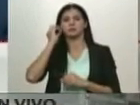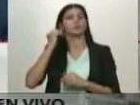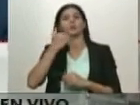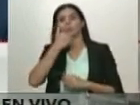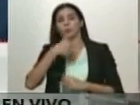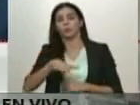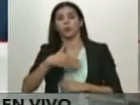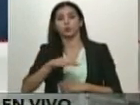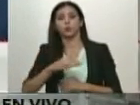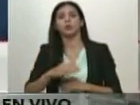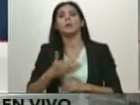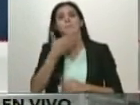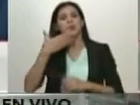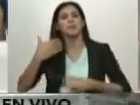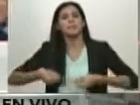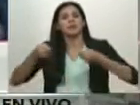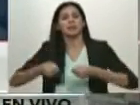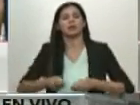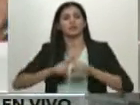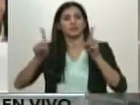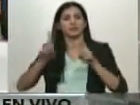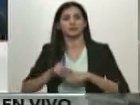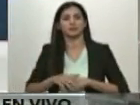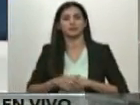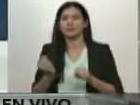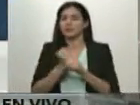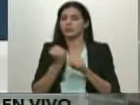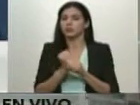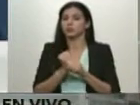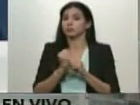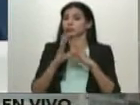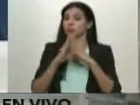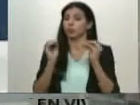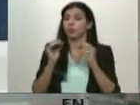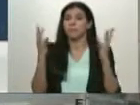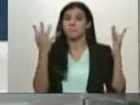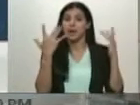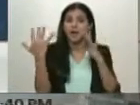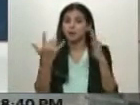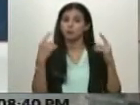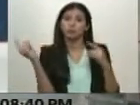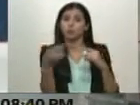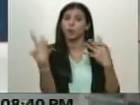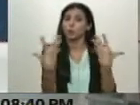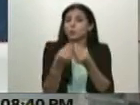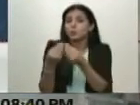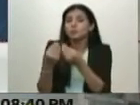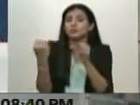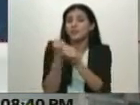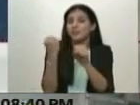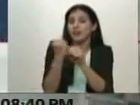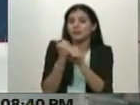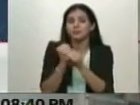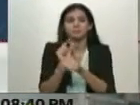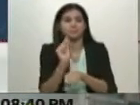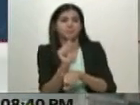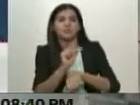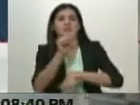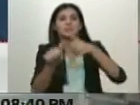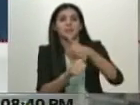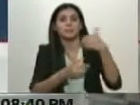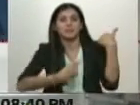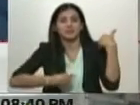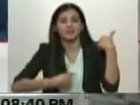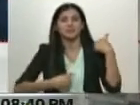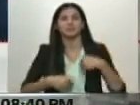construir del mercado y de los precios. Trabajando con todas las manos, profesor Aristóbulo, vicepresidente ejecutivo de la República